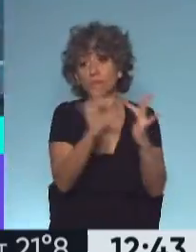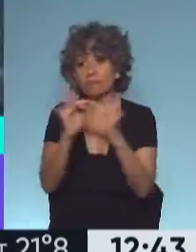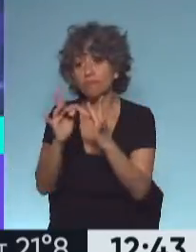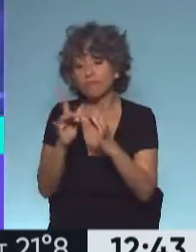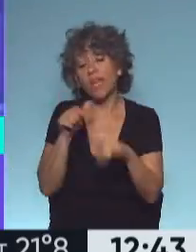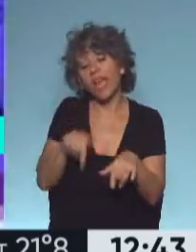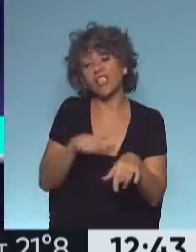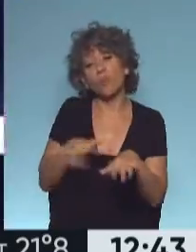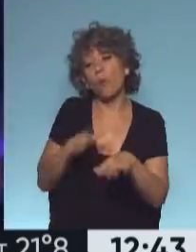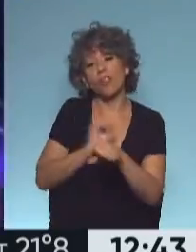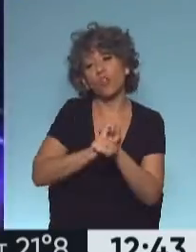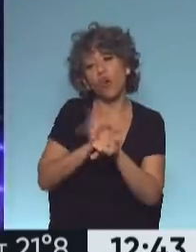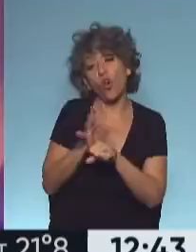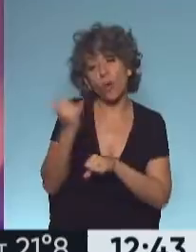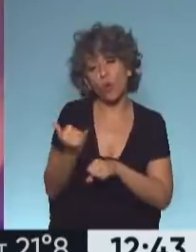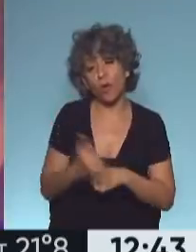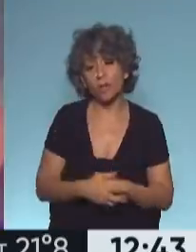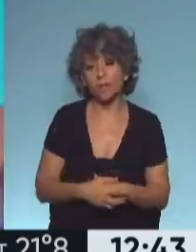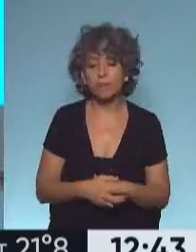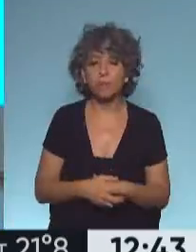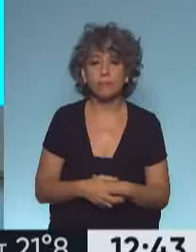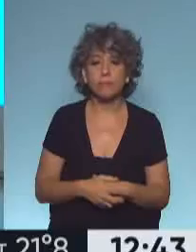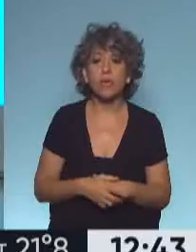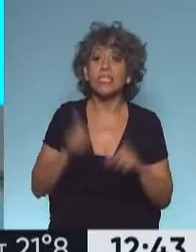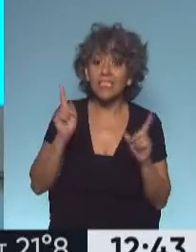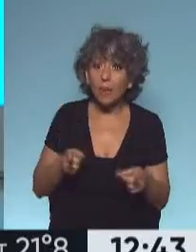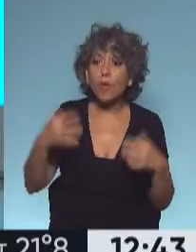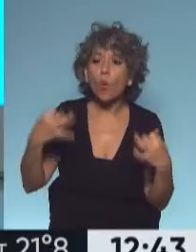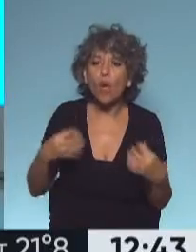pandemia. Lo que nos viene muy bien también es un buen clima, ¿eh?